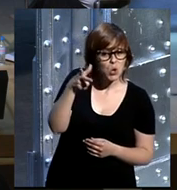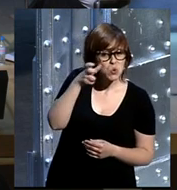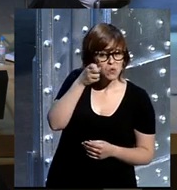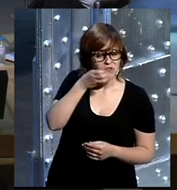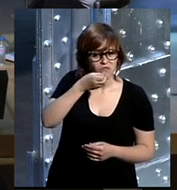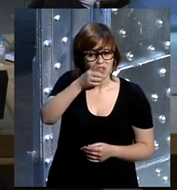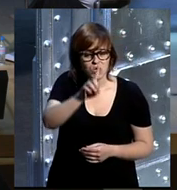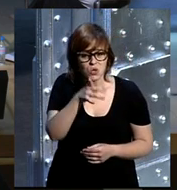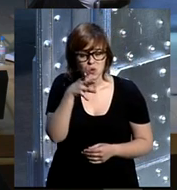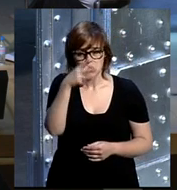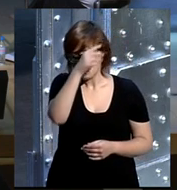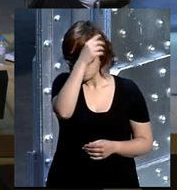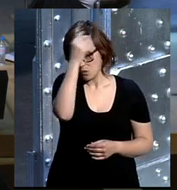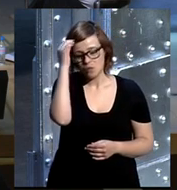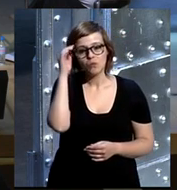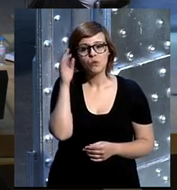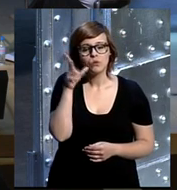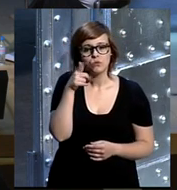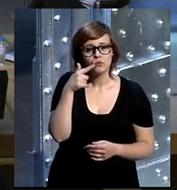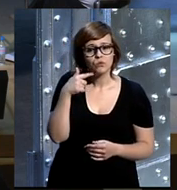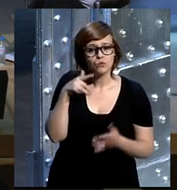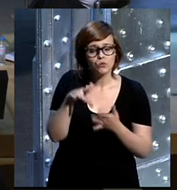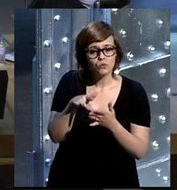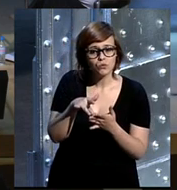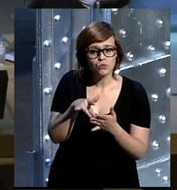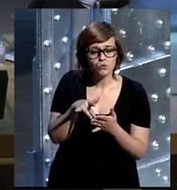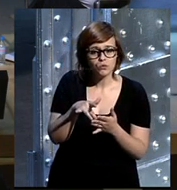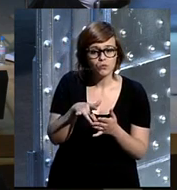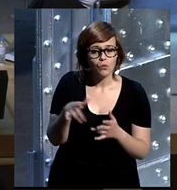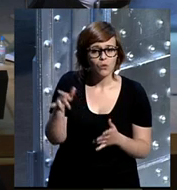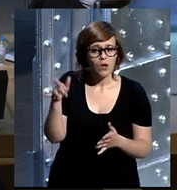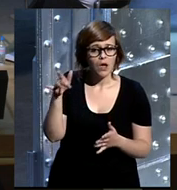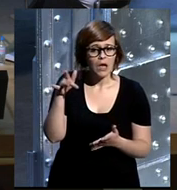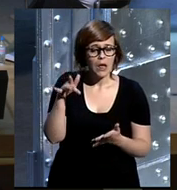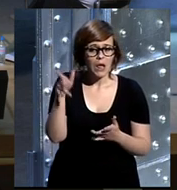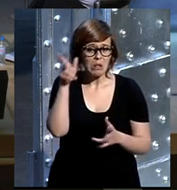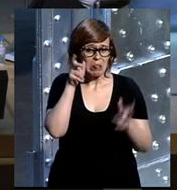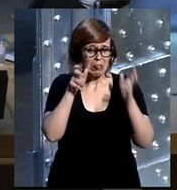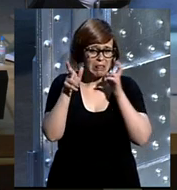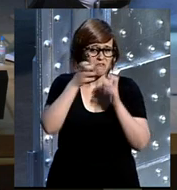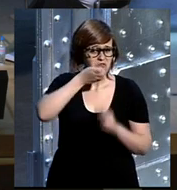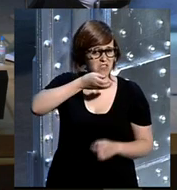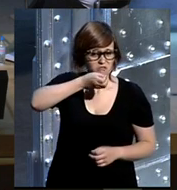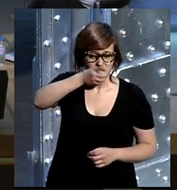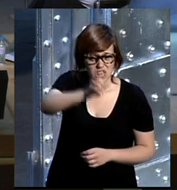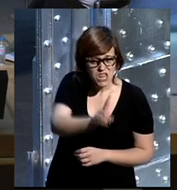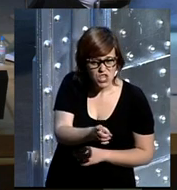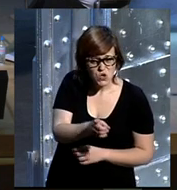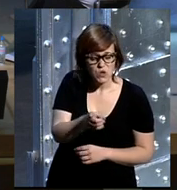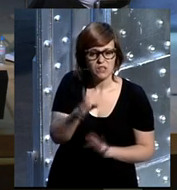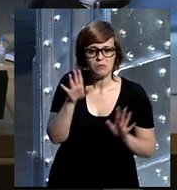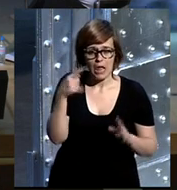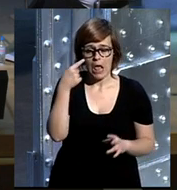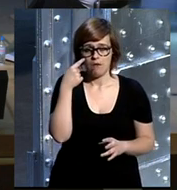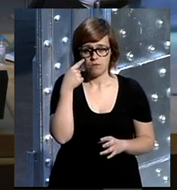como hay una cierta disfunción sonora, pero vamos a ver, hay